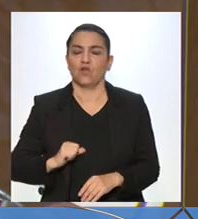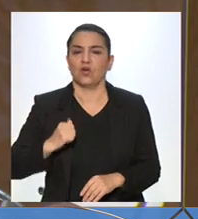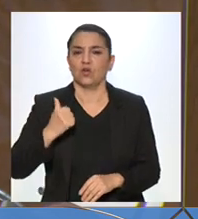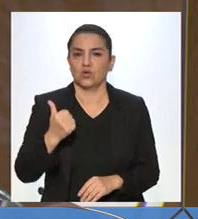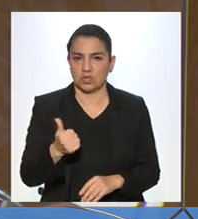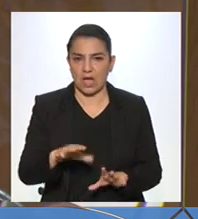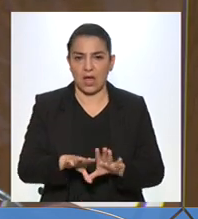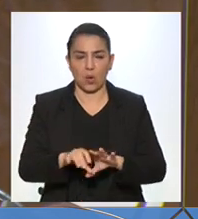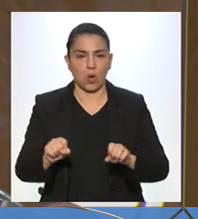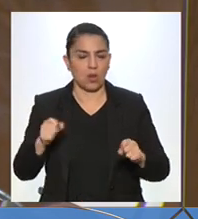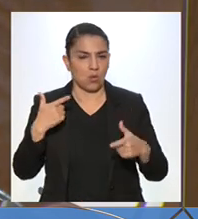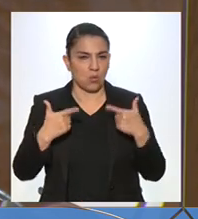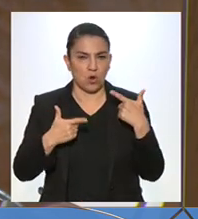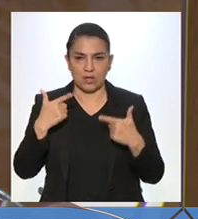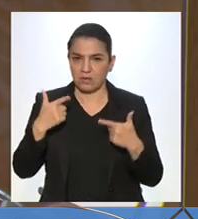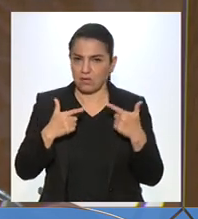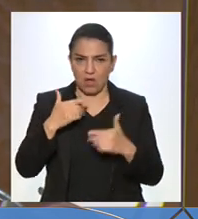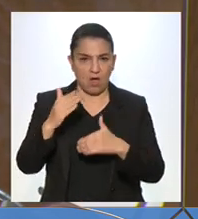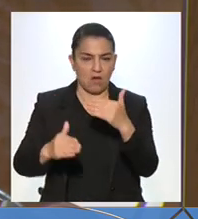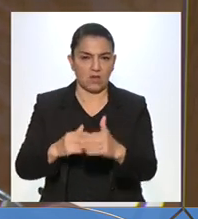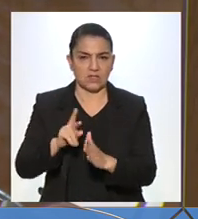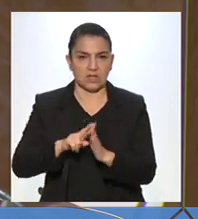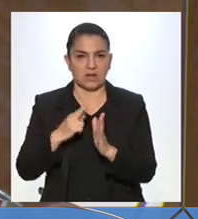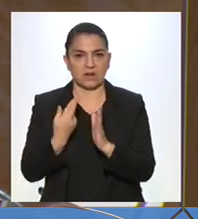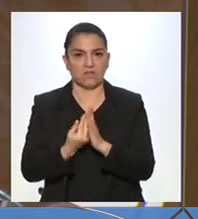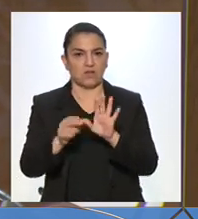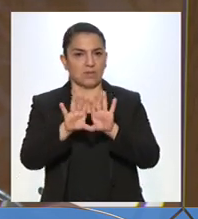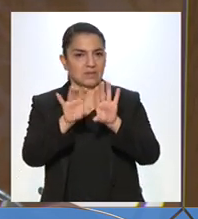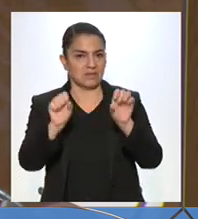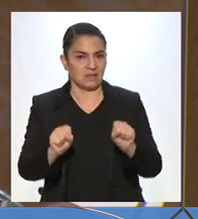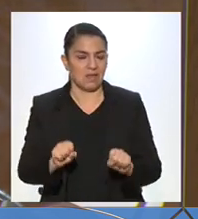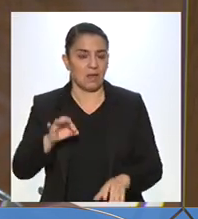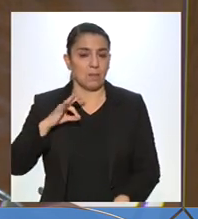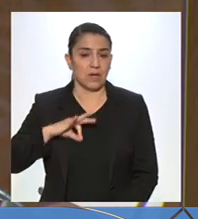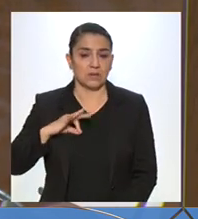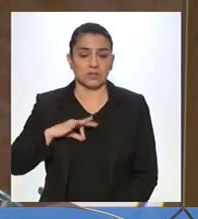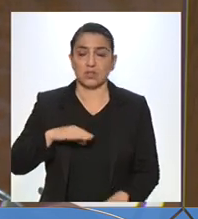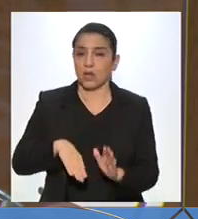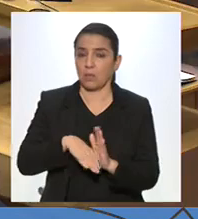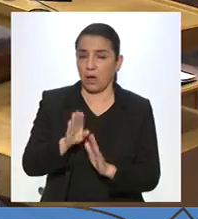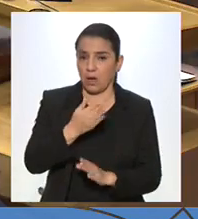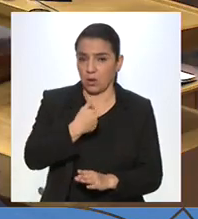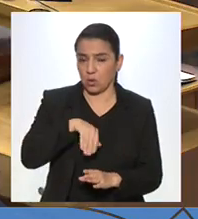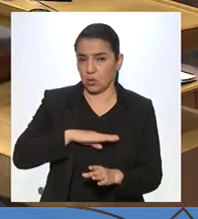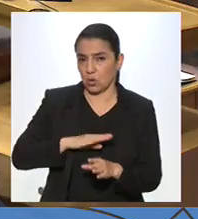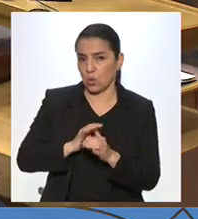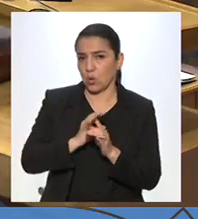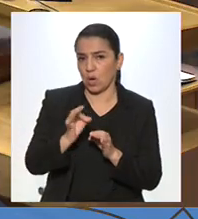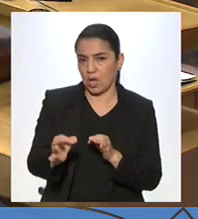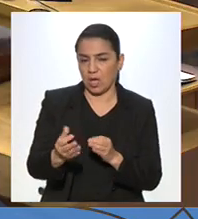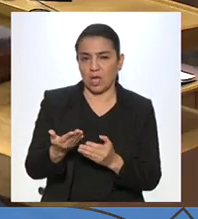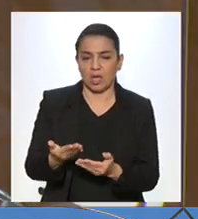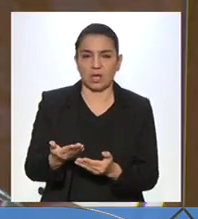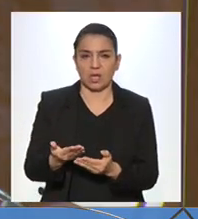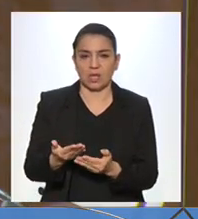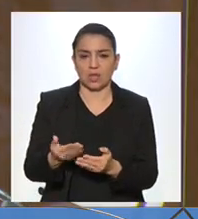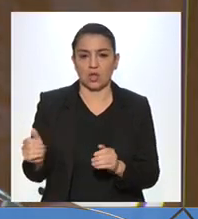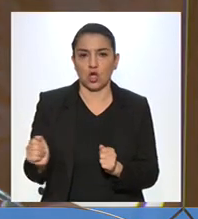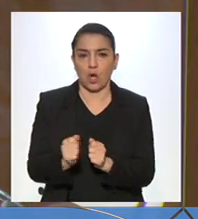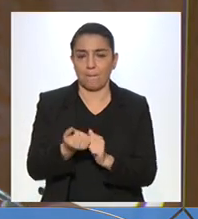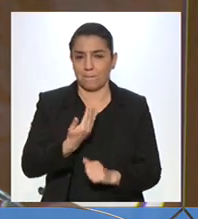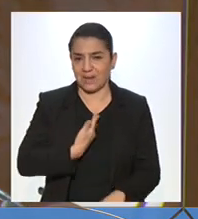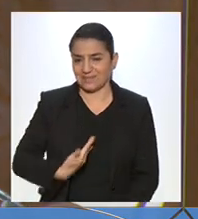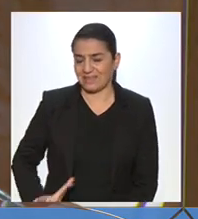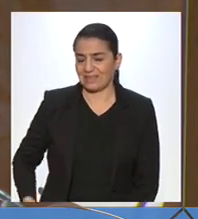ponernos de acuerdo políticamente para avanzar una reforma del sistema de pensiones? Incluso más, hemos sugerido, y con la propia presidenta aquí